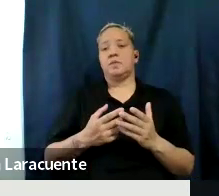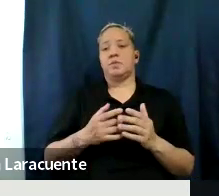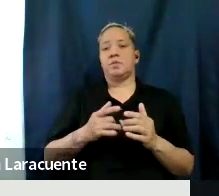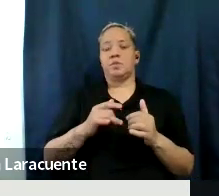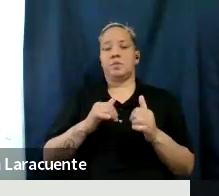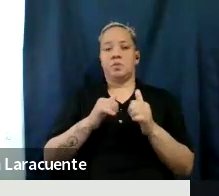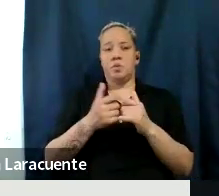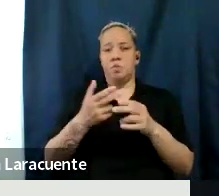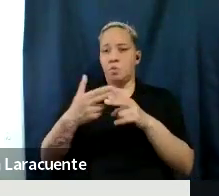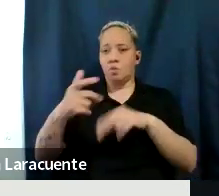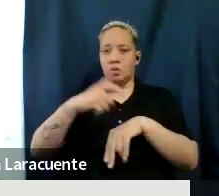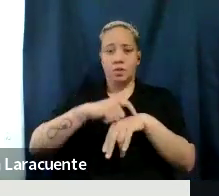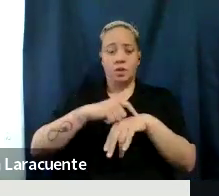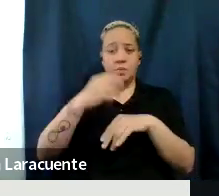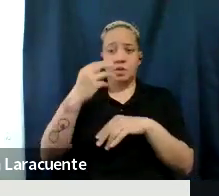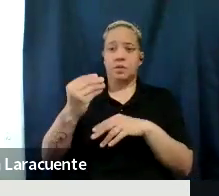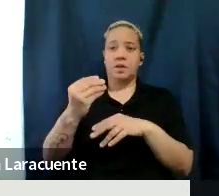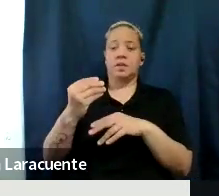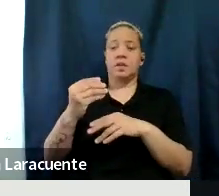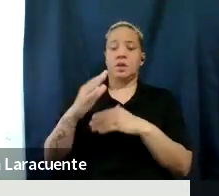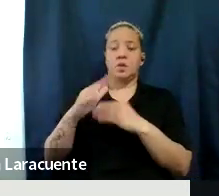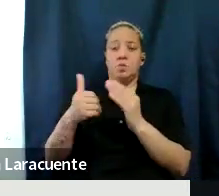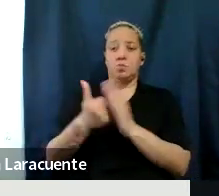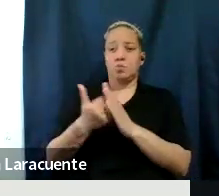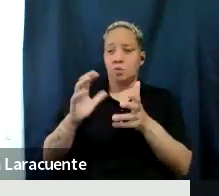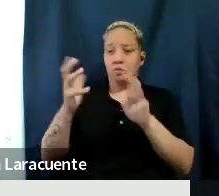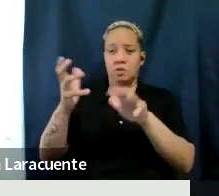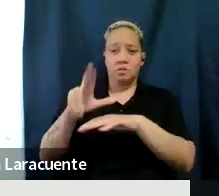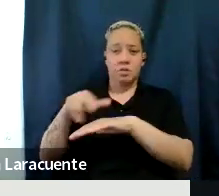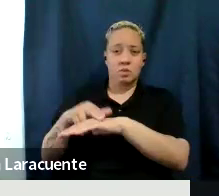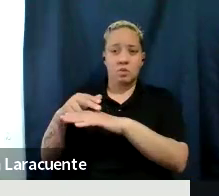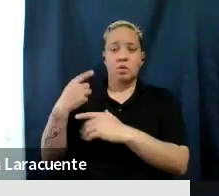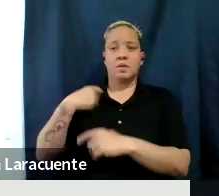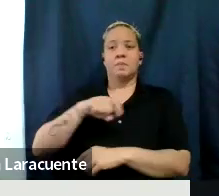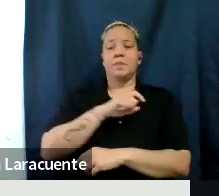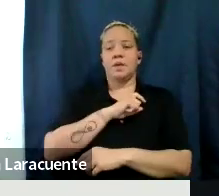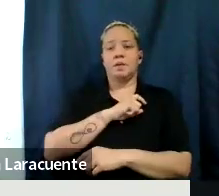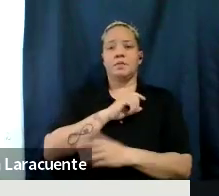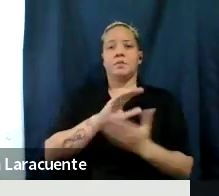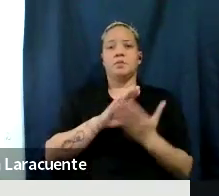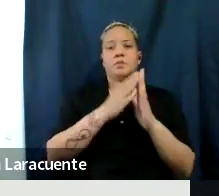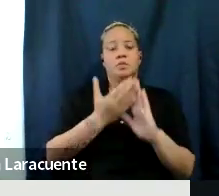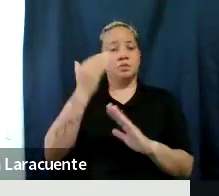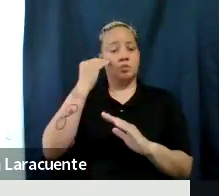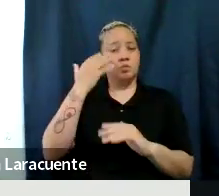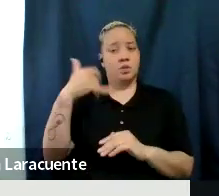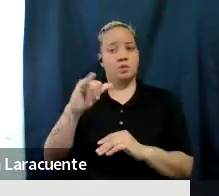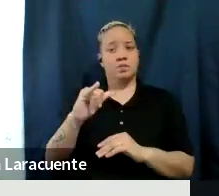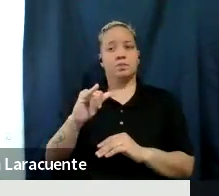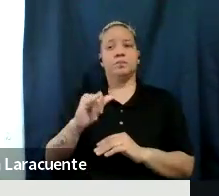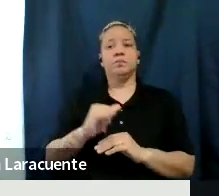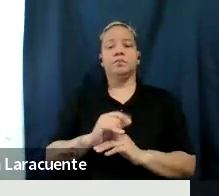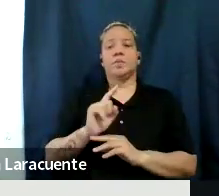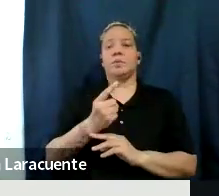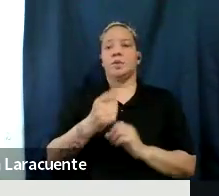en el extranjero, hasta que se aquietara el revuelo nacional, pues se convertiría, sin que lo supieran todavía, ni en los